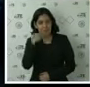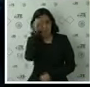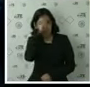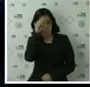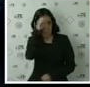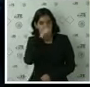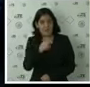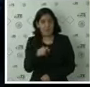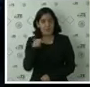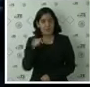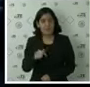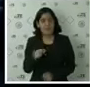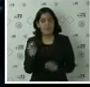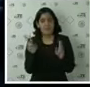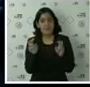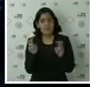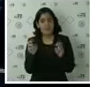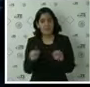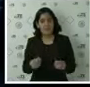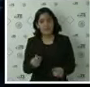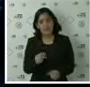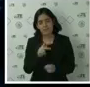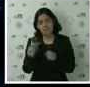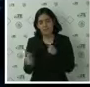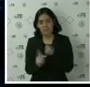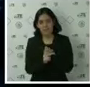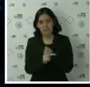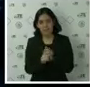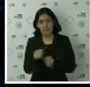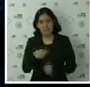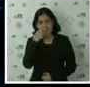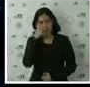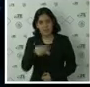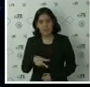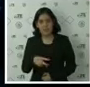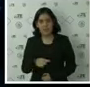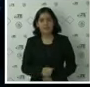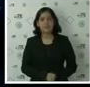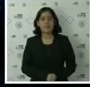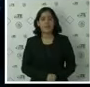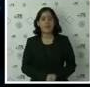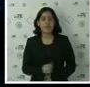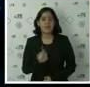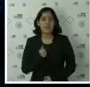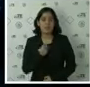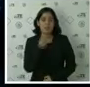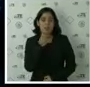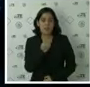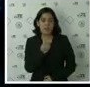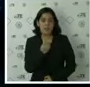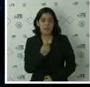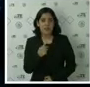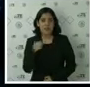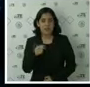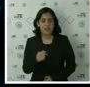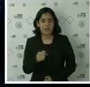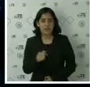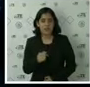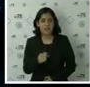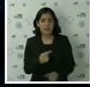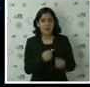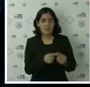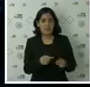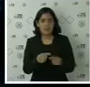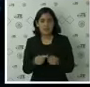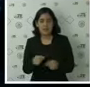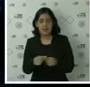temas tan relevantes para la vida del país. Yo diría que los medios de comunicación, las escuelas y las familias son a los que